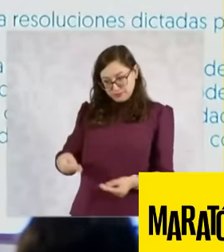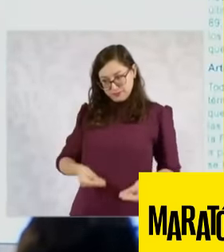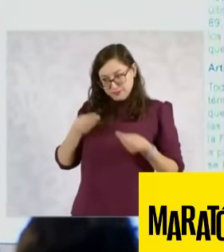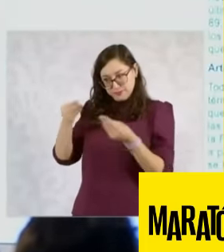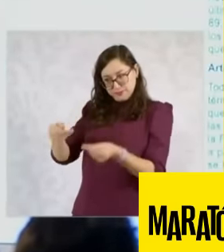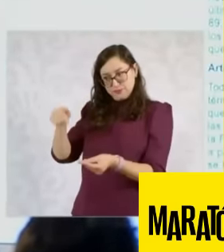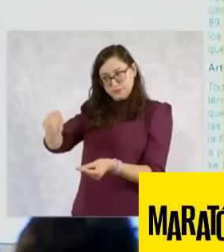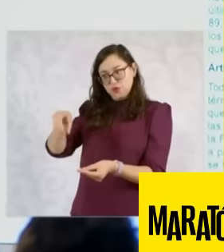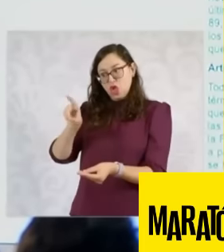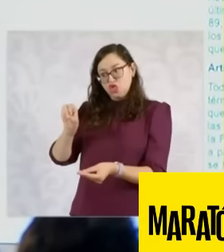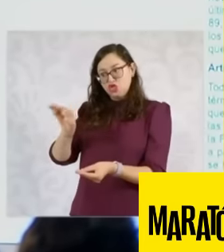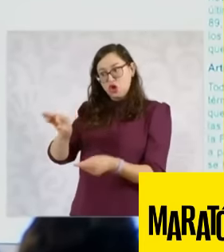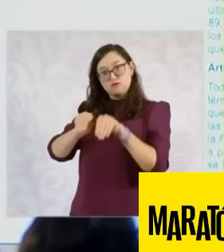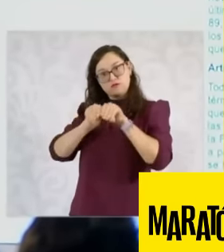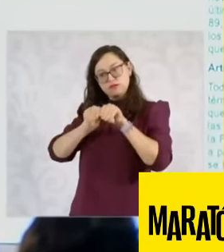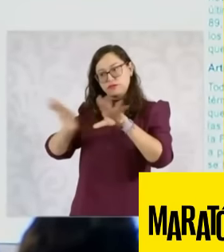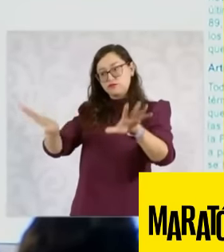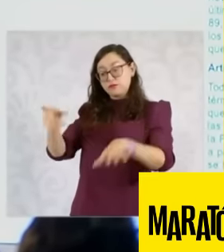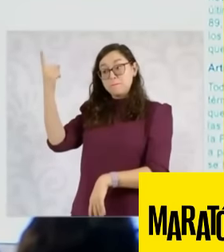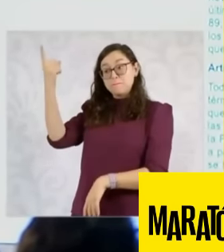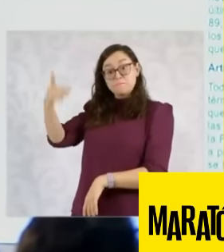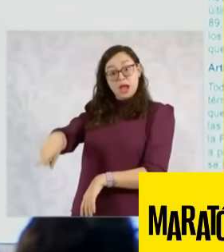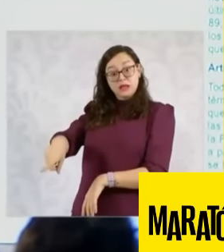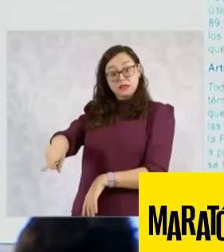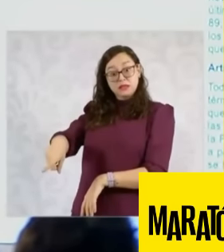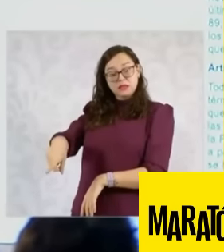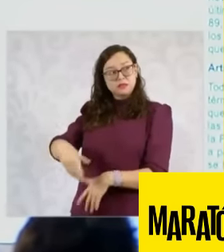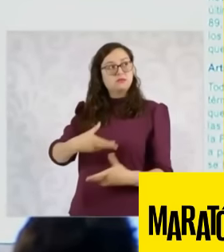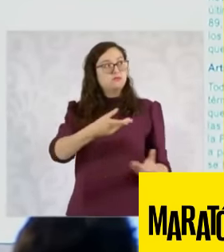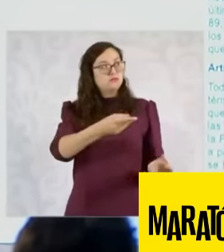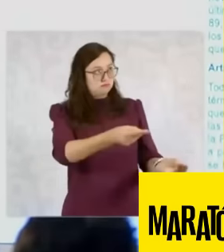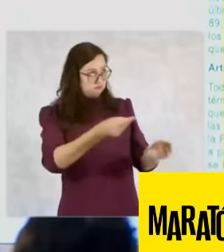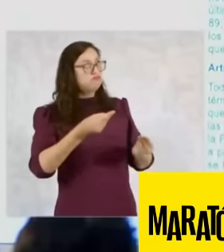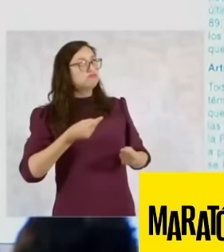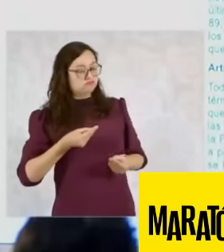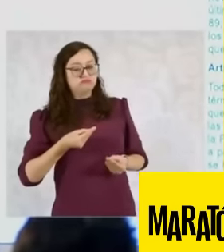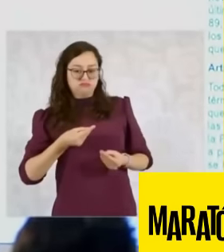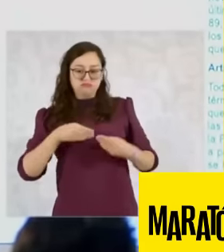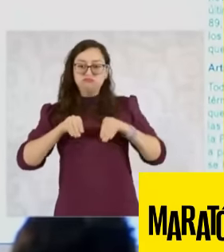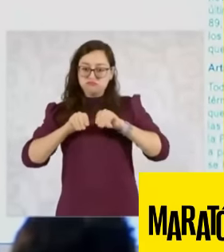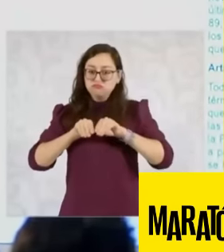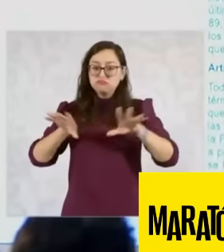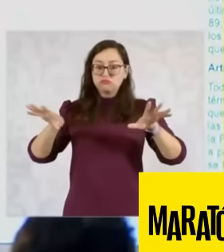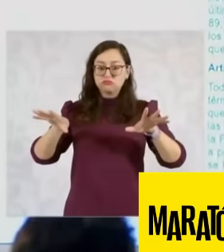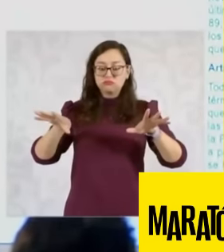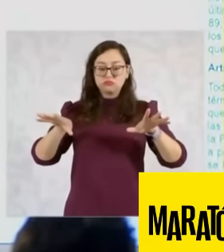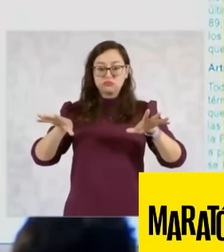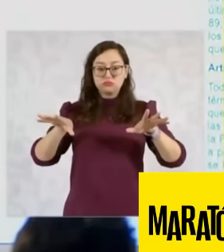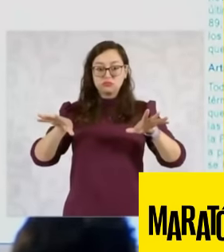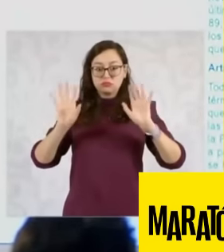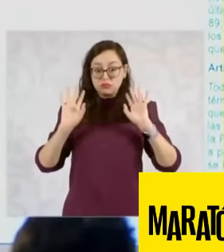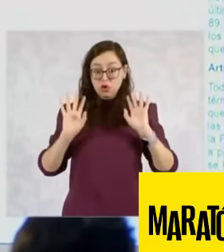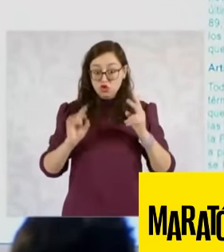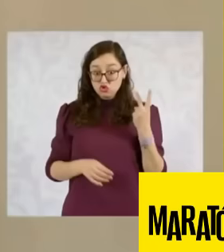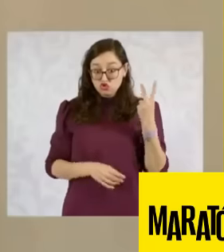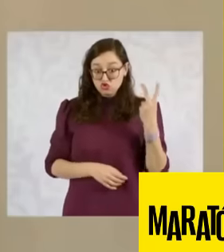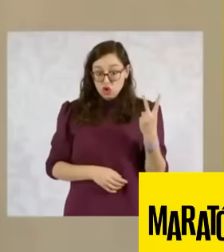al ejecutivo publicar en el diario oficial de la federación y ahora una